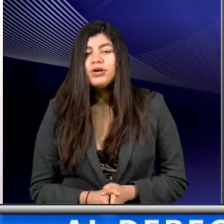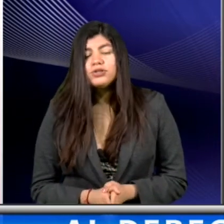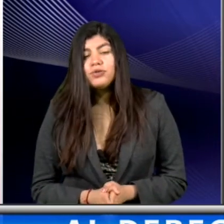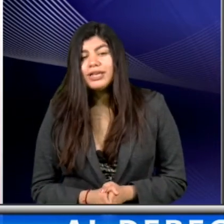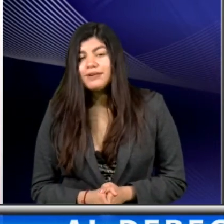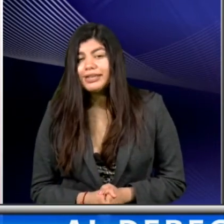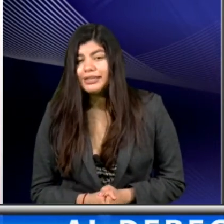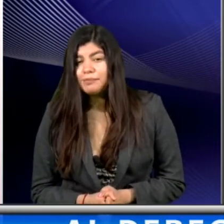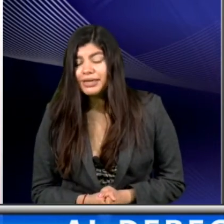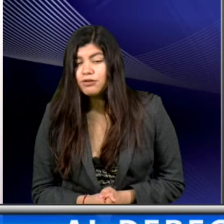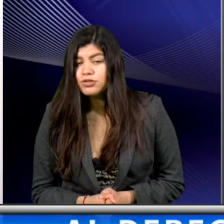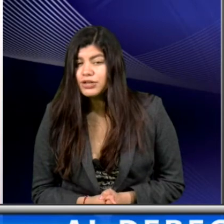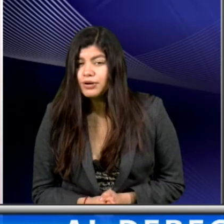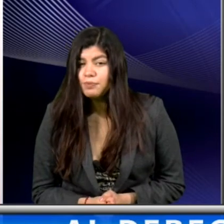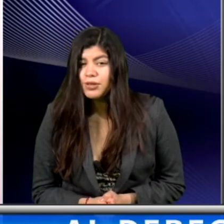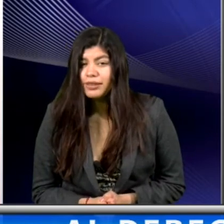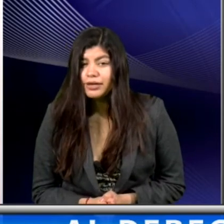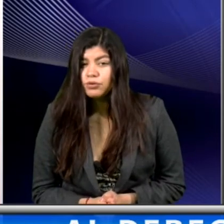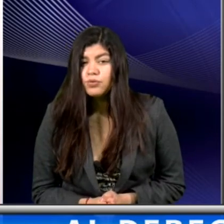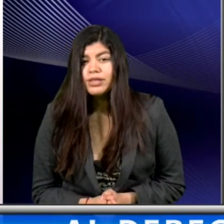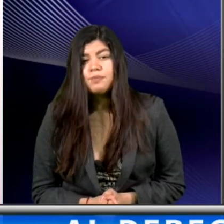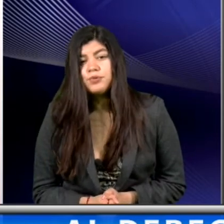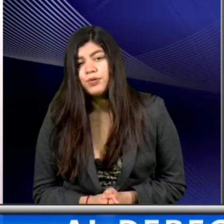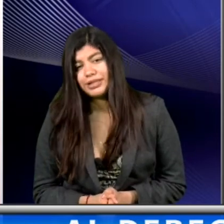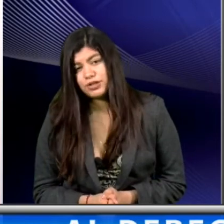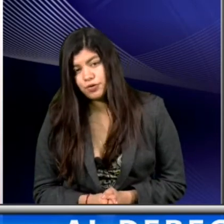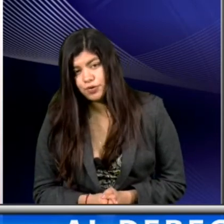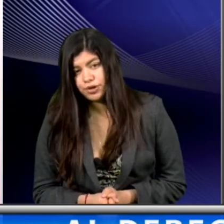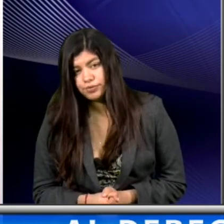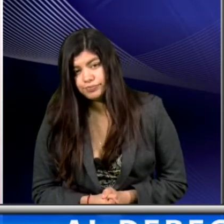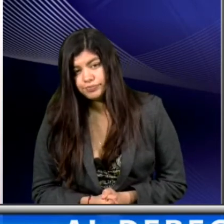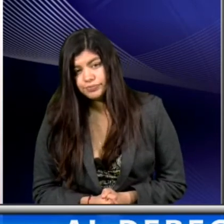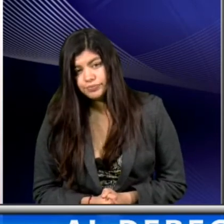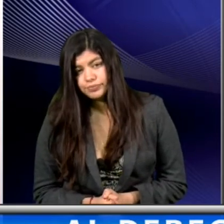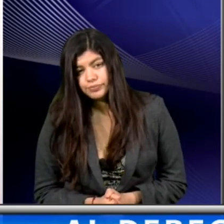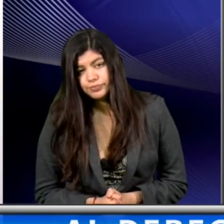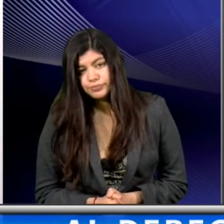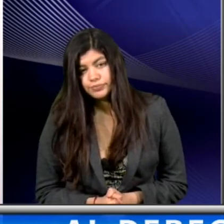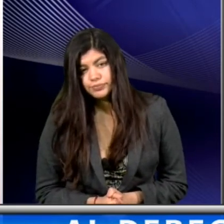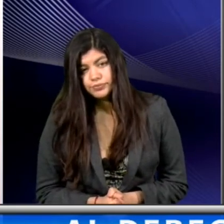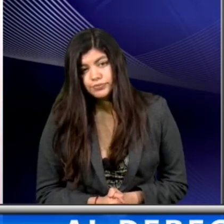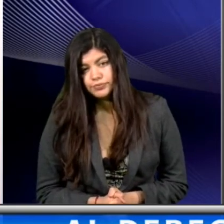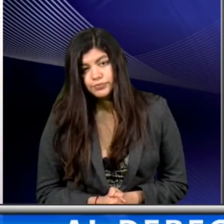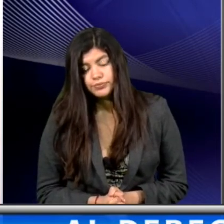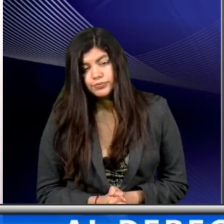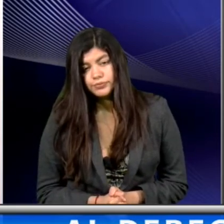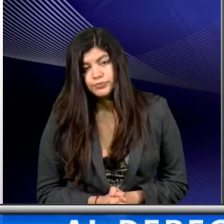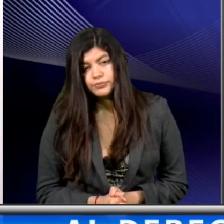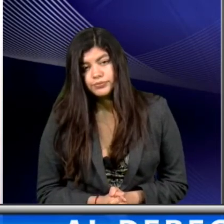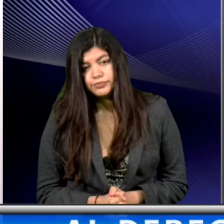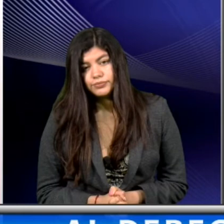cómo sobrellevar este tema? ¿Qué consejo le podías dar tú desde el punto de vista psicológico?